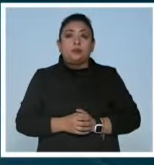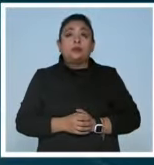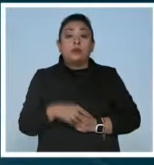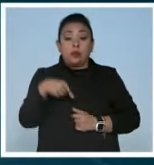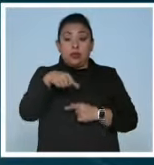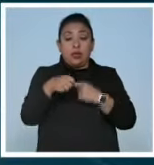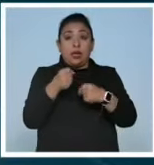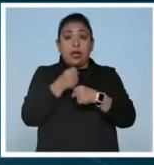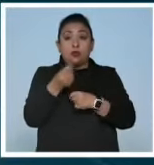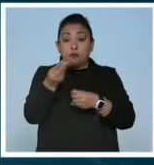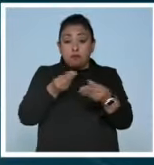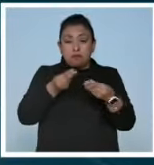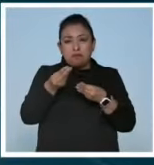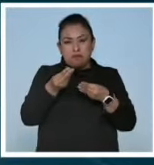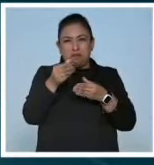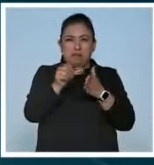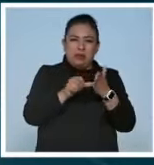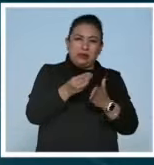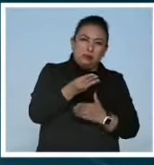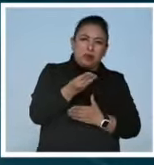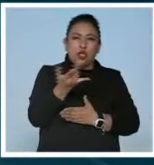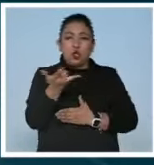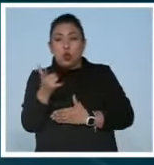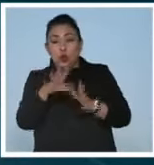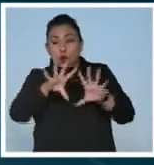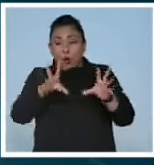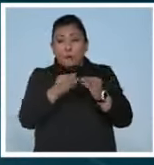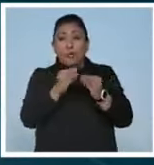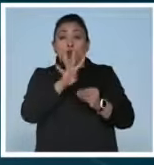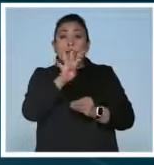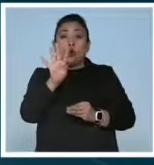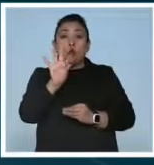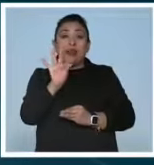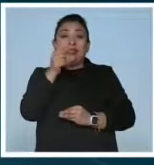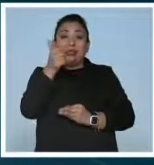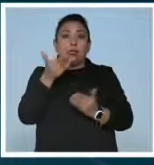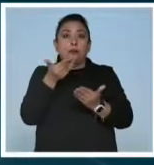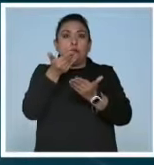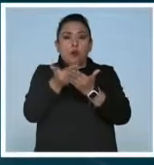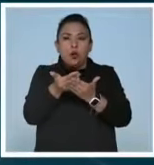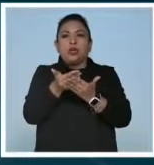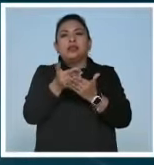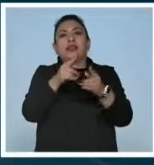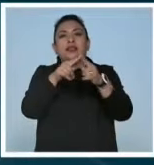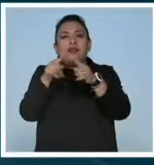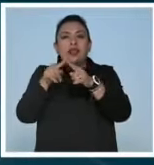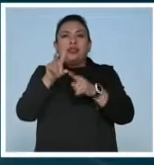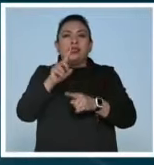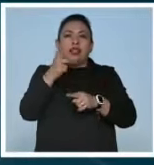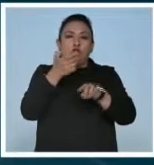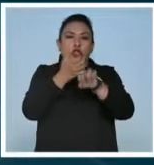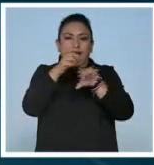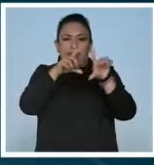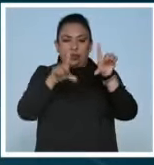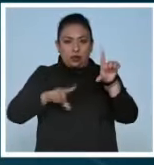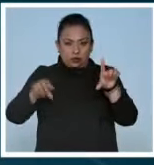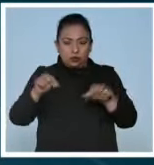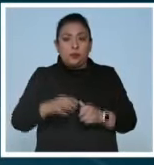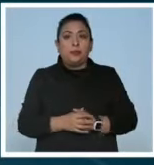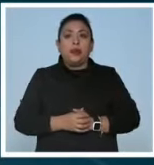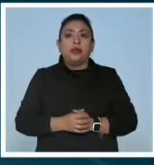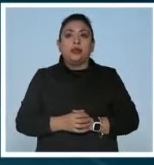Este año se recibieron entre los meses de mayo y julio un total de 447 propuestas provenientes de los 32 estados del país.